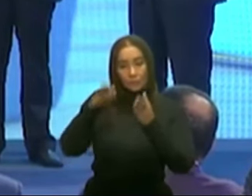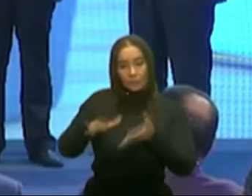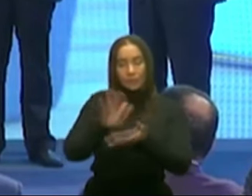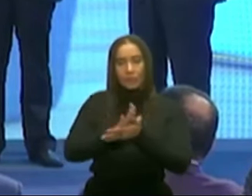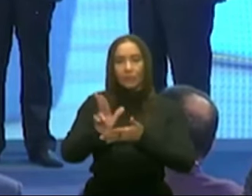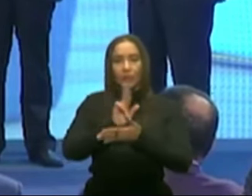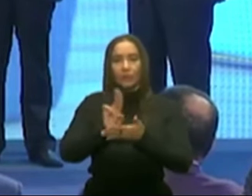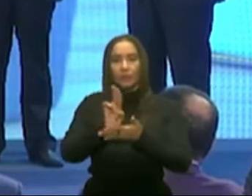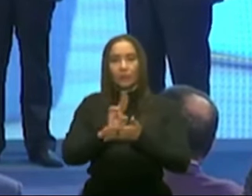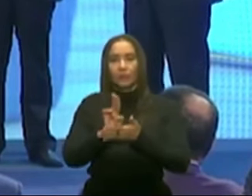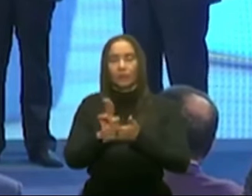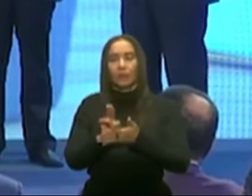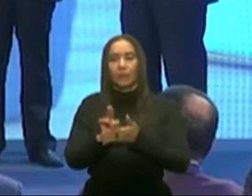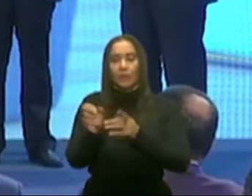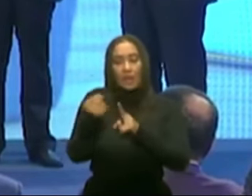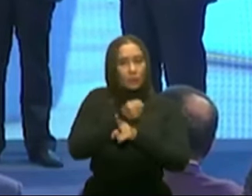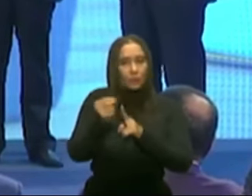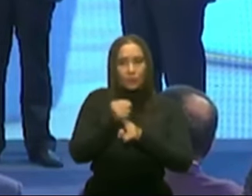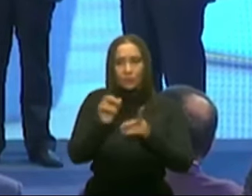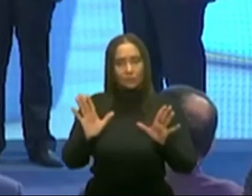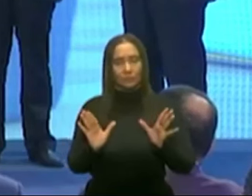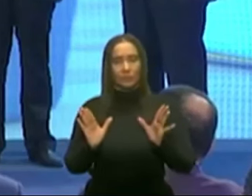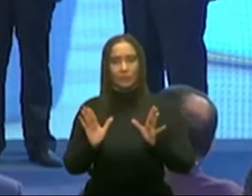universidad, es el derecho a no ser torturado.